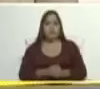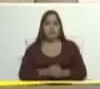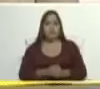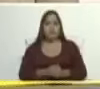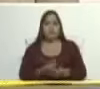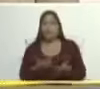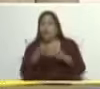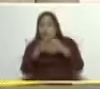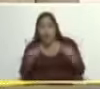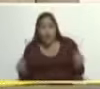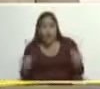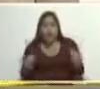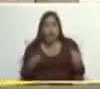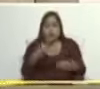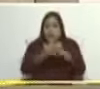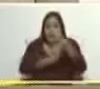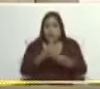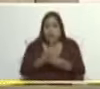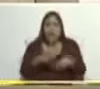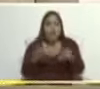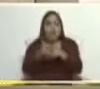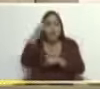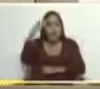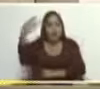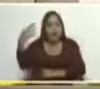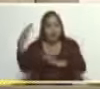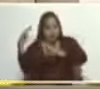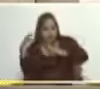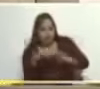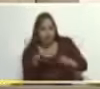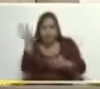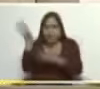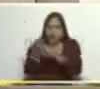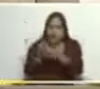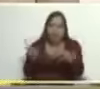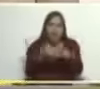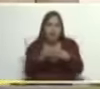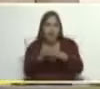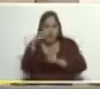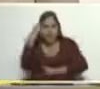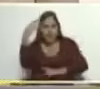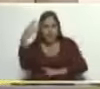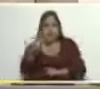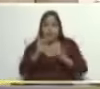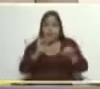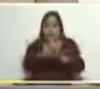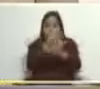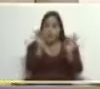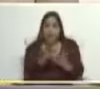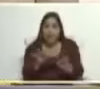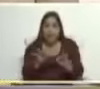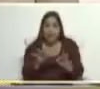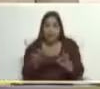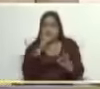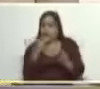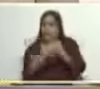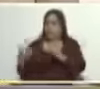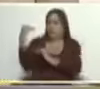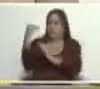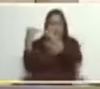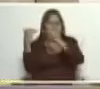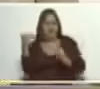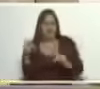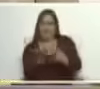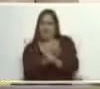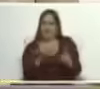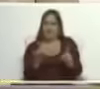Pero todos fuimos creados a la imagen de Dios, de manera tal que no somos mejores que